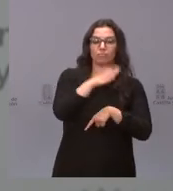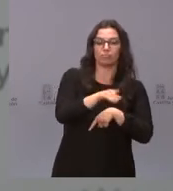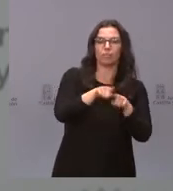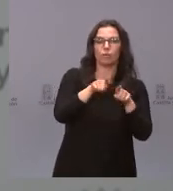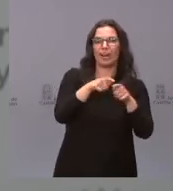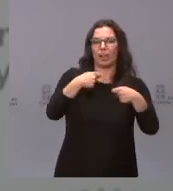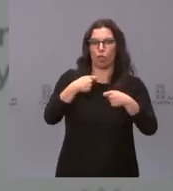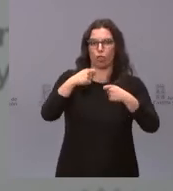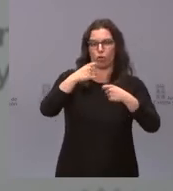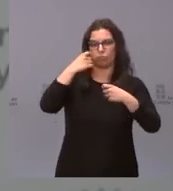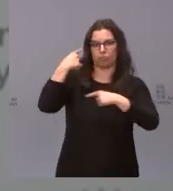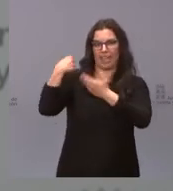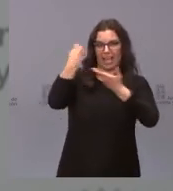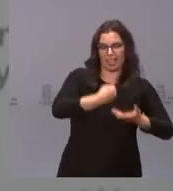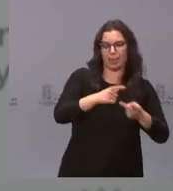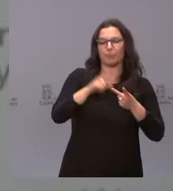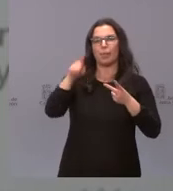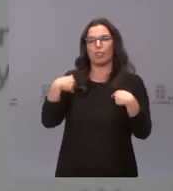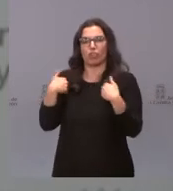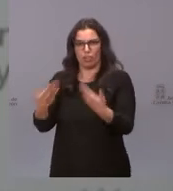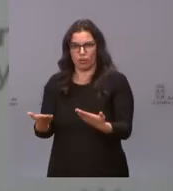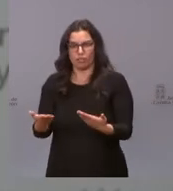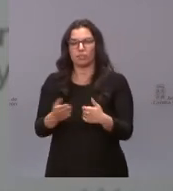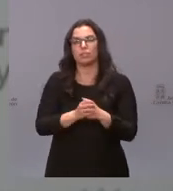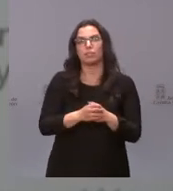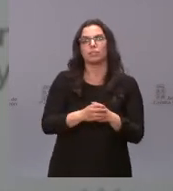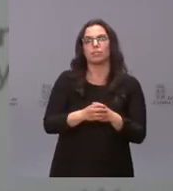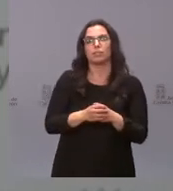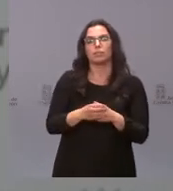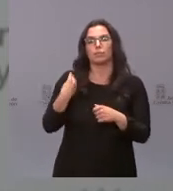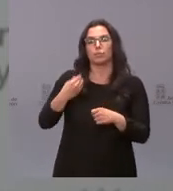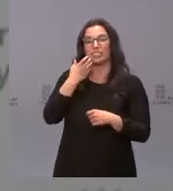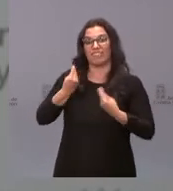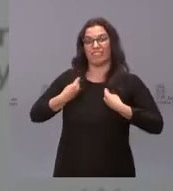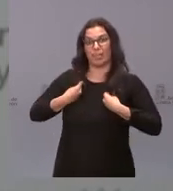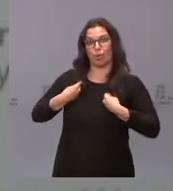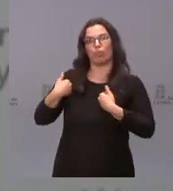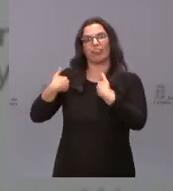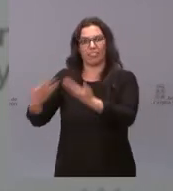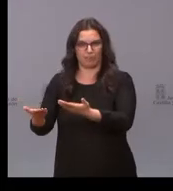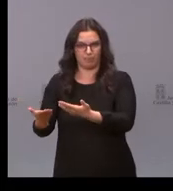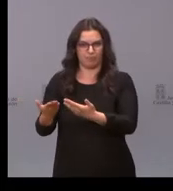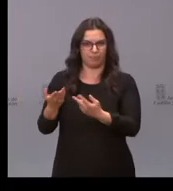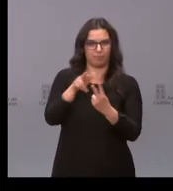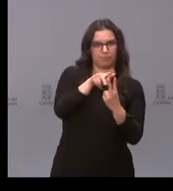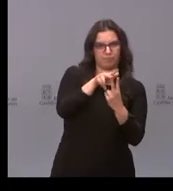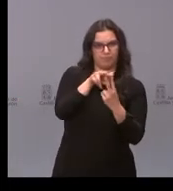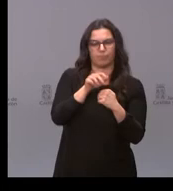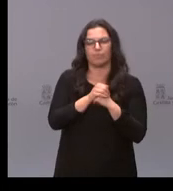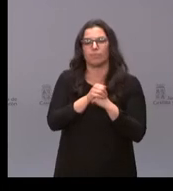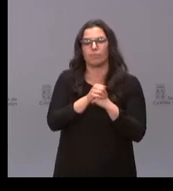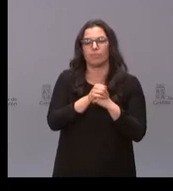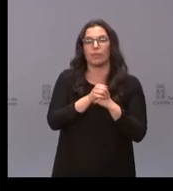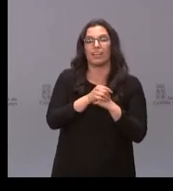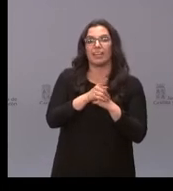el impuesto de donaciones las adquisiciones lucrativas entre vivos se extiende y ésta es un elemento a destacar